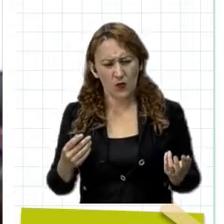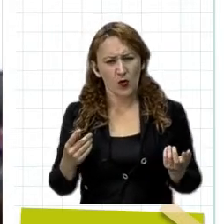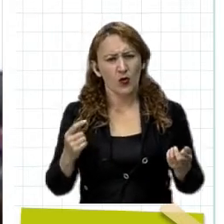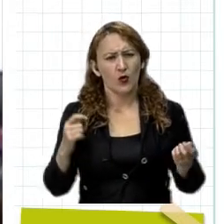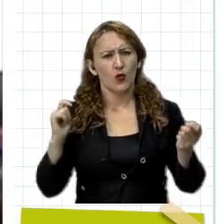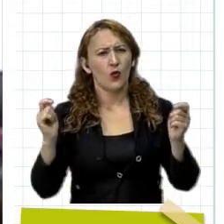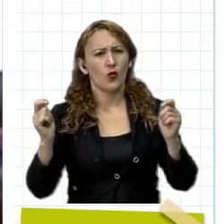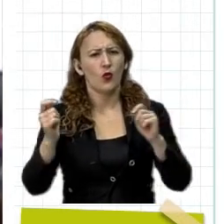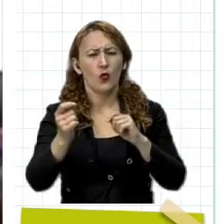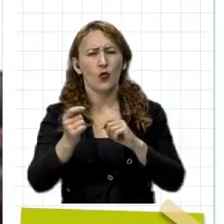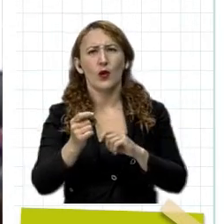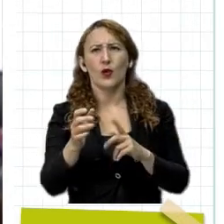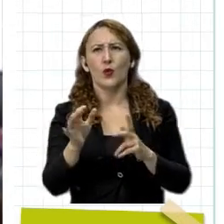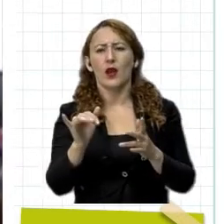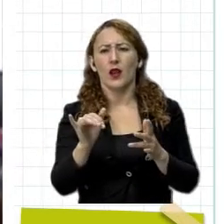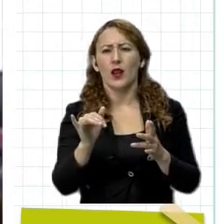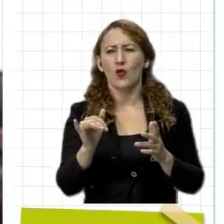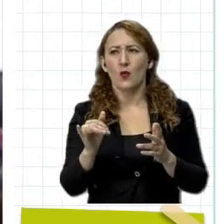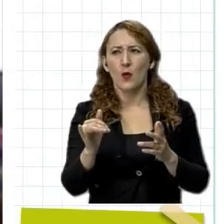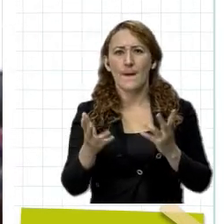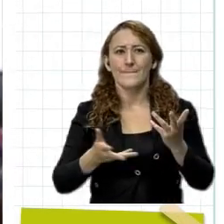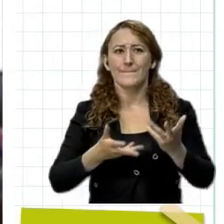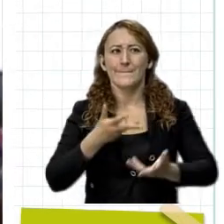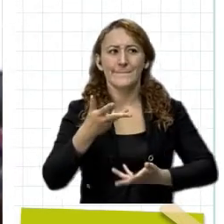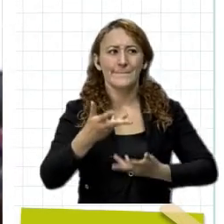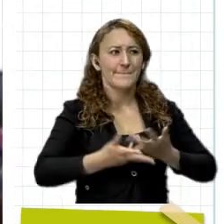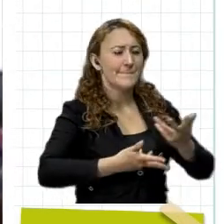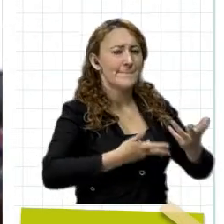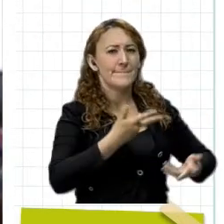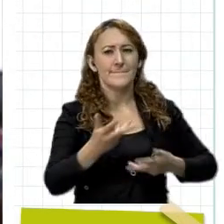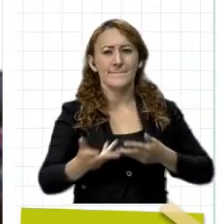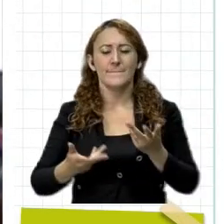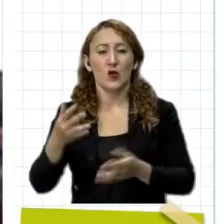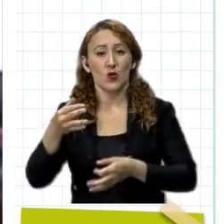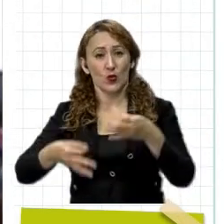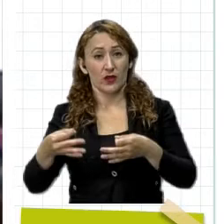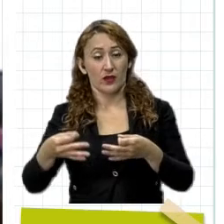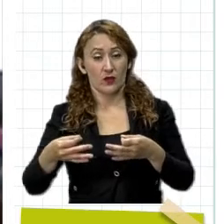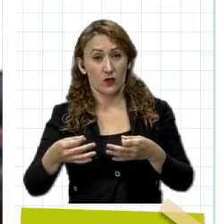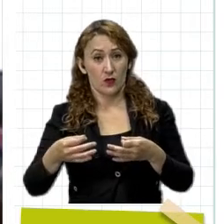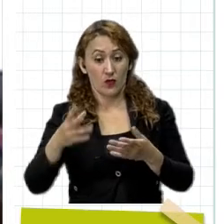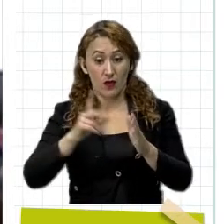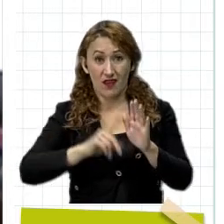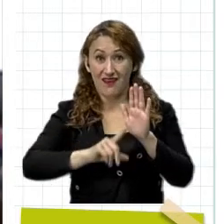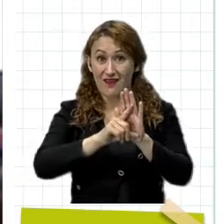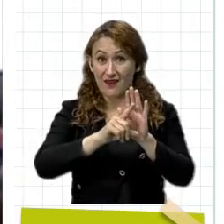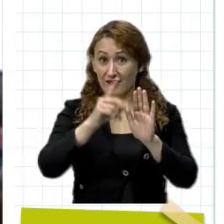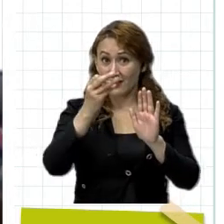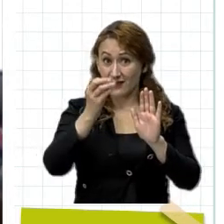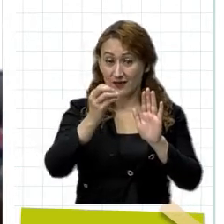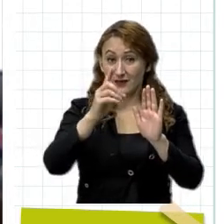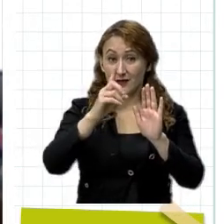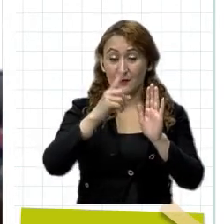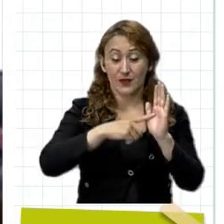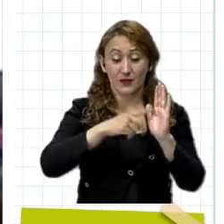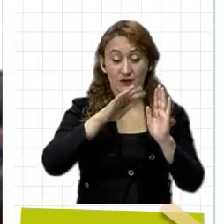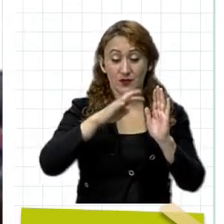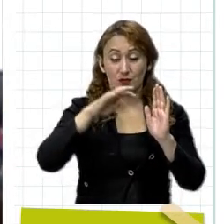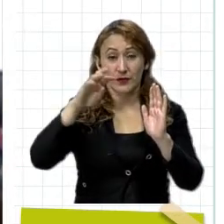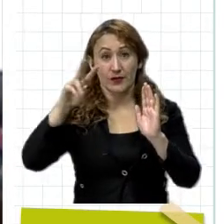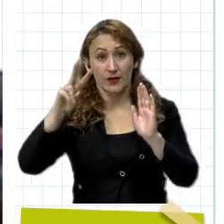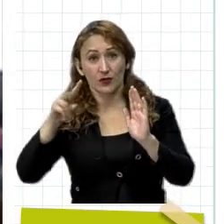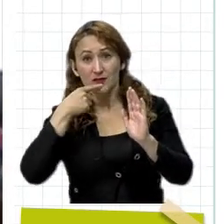transitan una especie de limbo jurídico en el último tiempo. El espíritu de la Ley 30 de 1992, que buscaba fortalecer